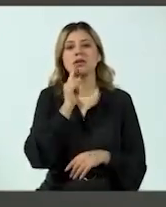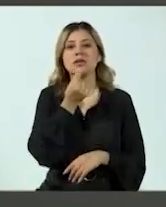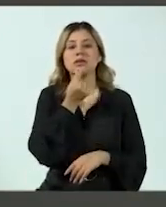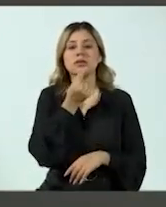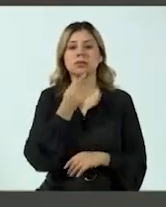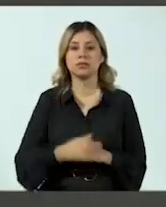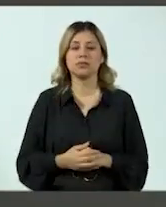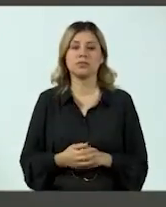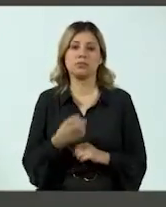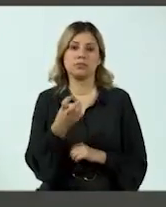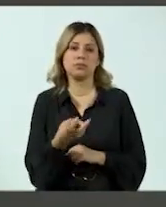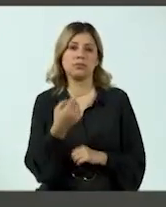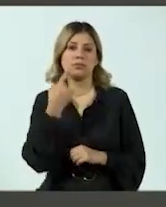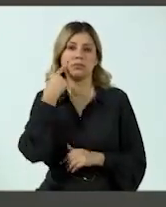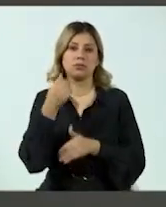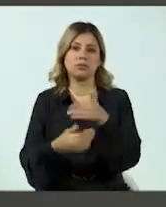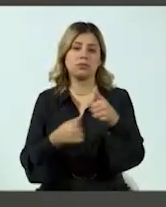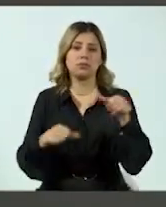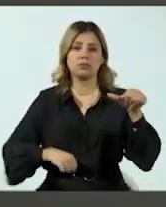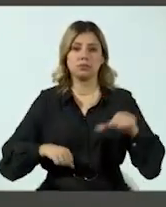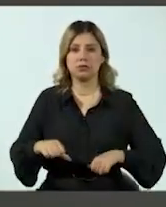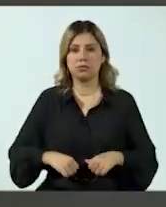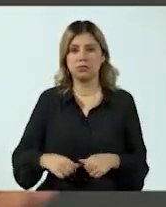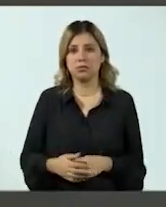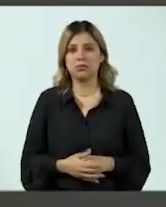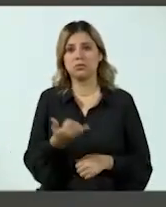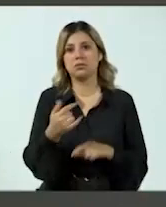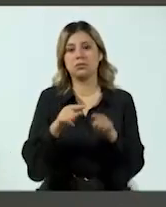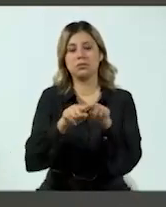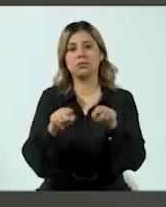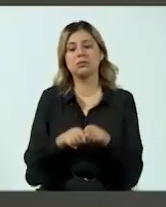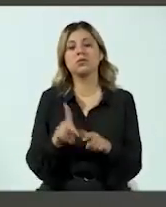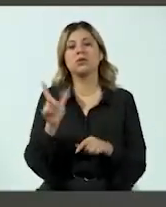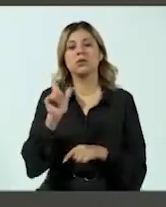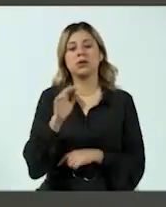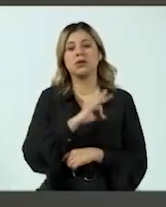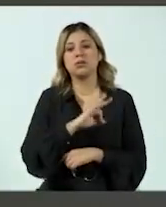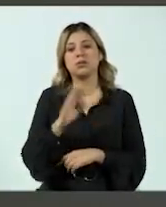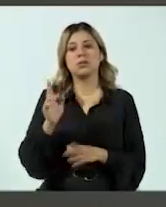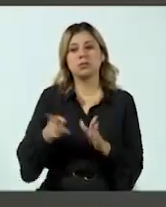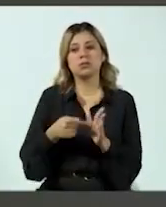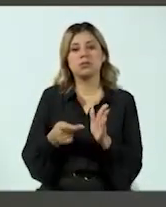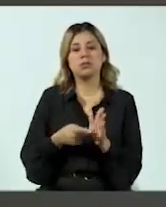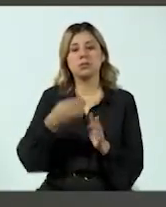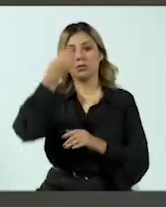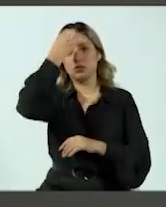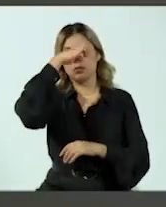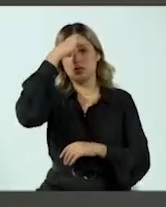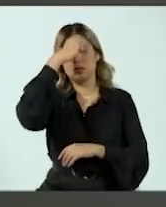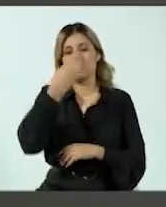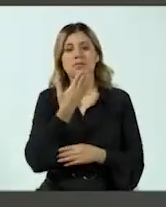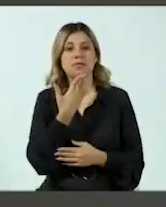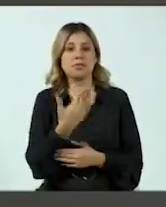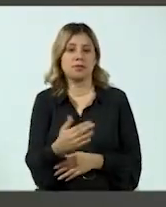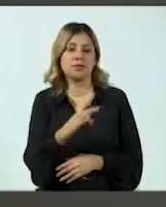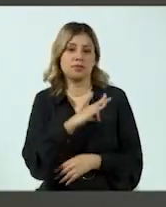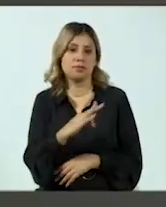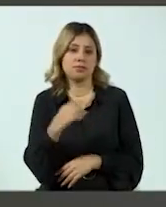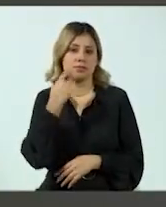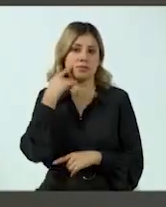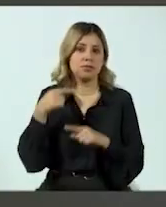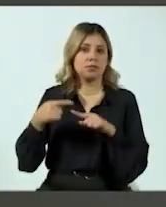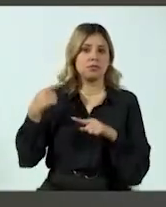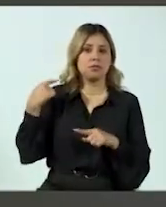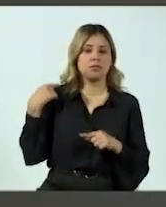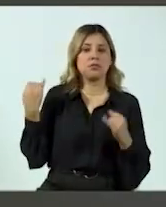niños con este tipo de eventos y pues esperamos que se repita que la experiencia sea igual de maravillosa que la ocasión anterior